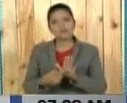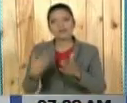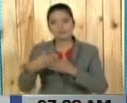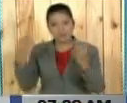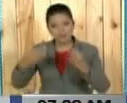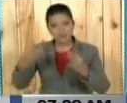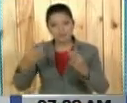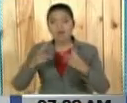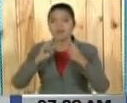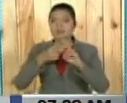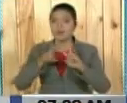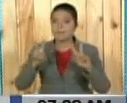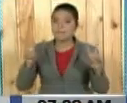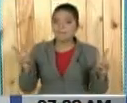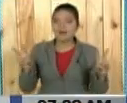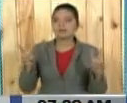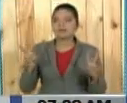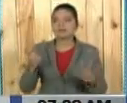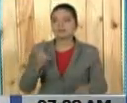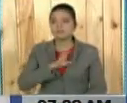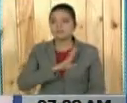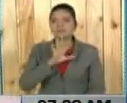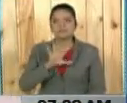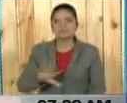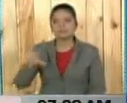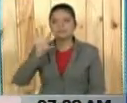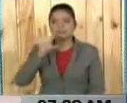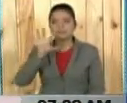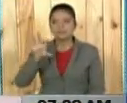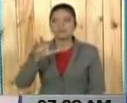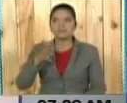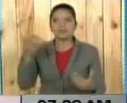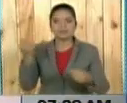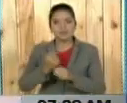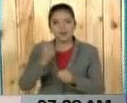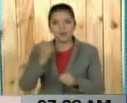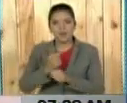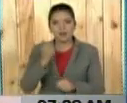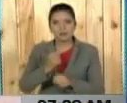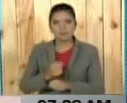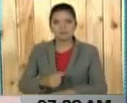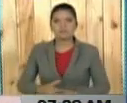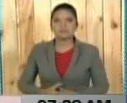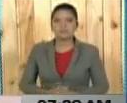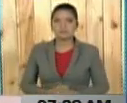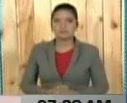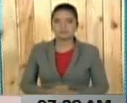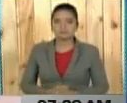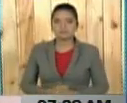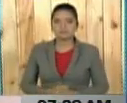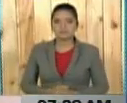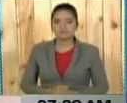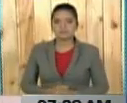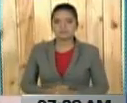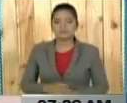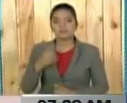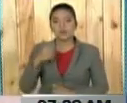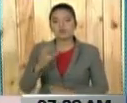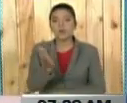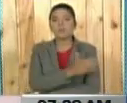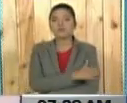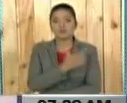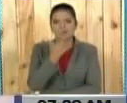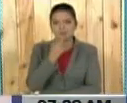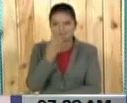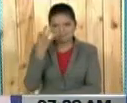sinceros y de paz el sentido de pertenencia por nuestra patria grande, trabajando en función de ello. Reuters también nos coloca: una oposición